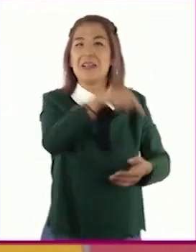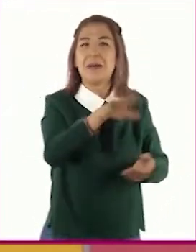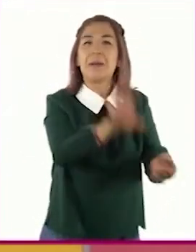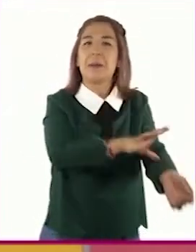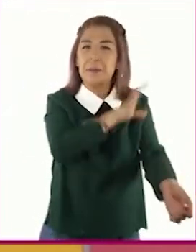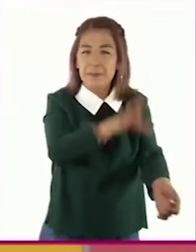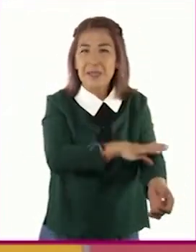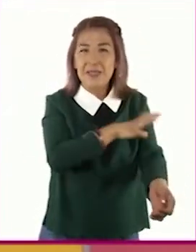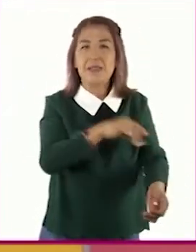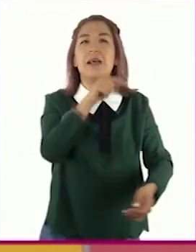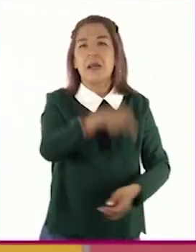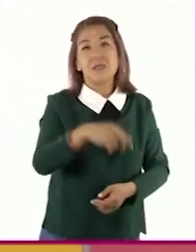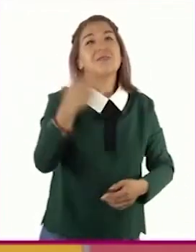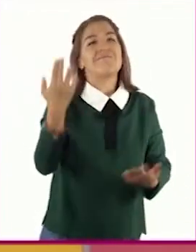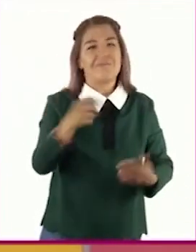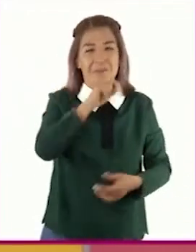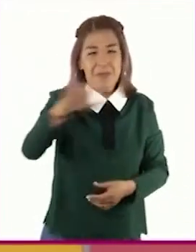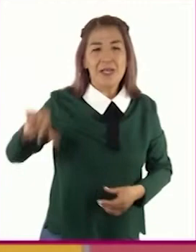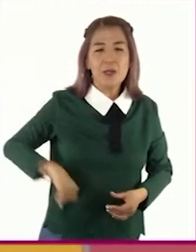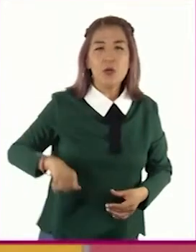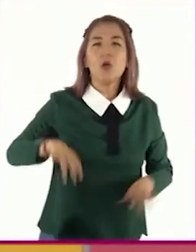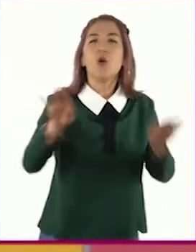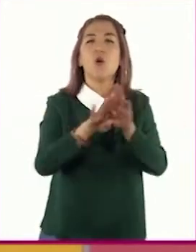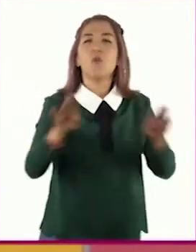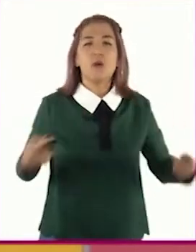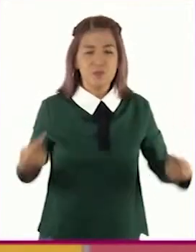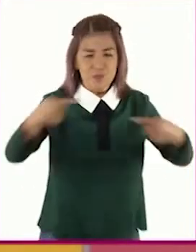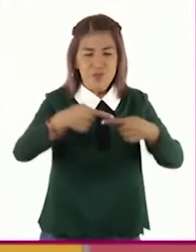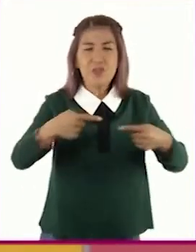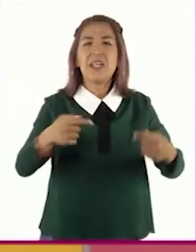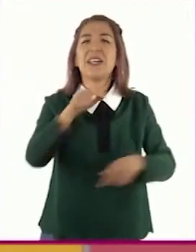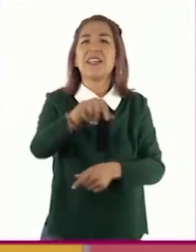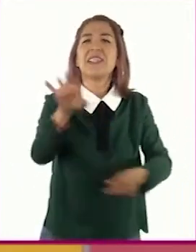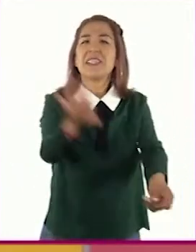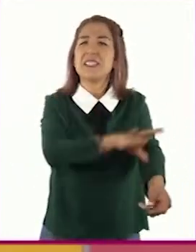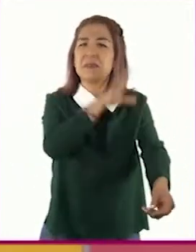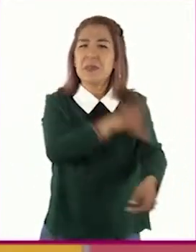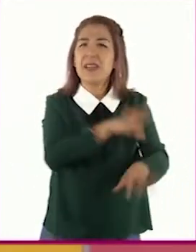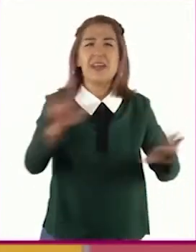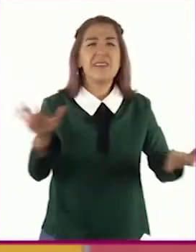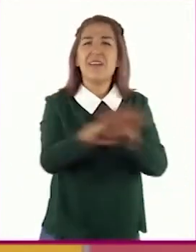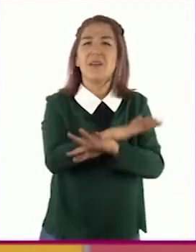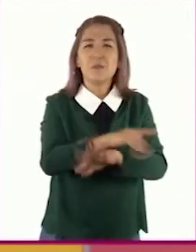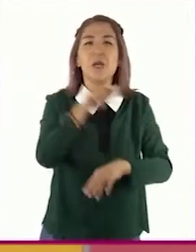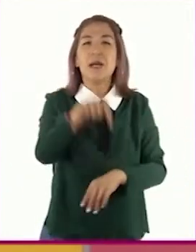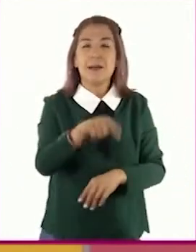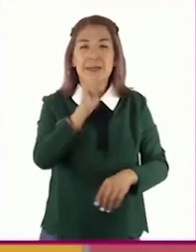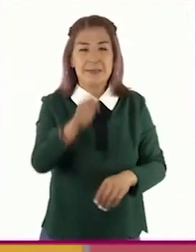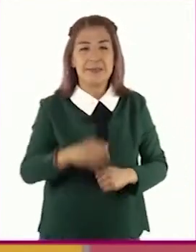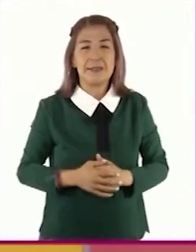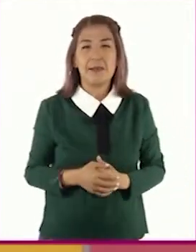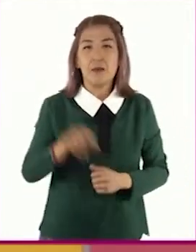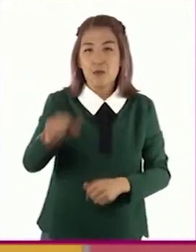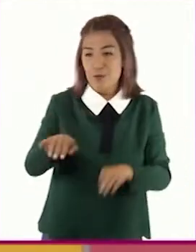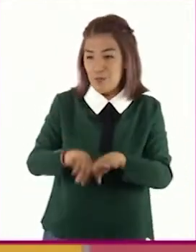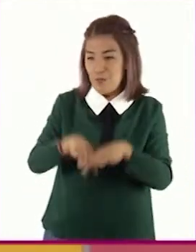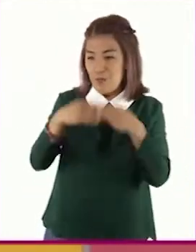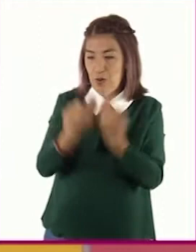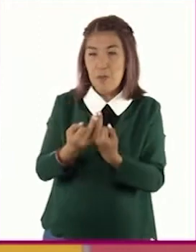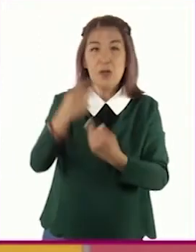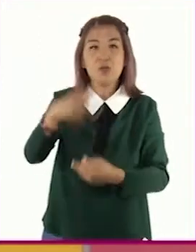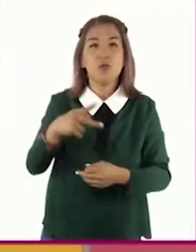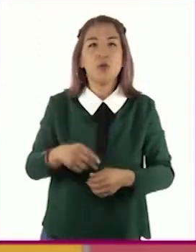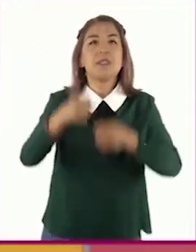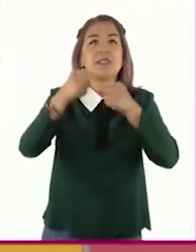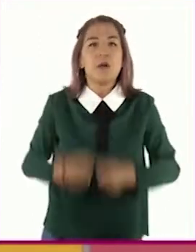es una cosa interesantísima. Se hace una reacción química, ¿sí?, y resulta que los productos que se forman son más